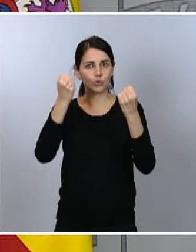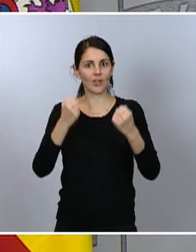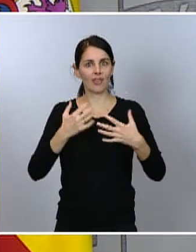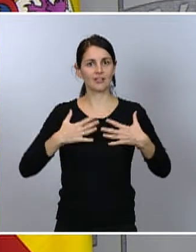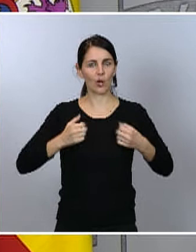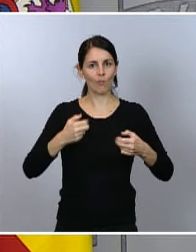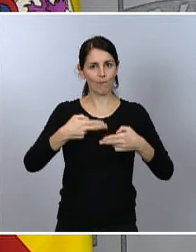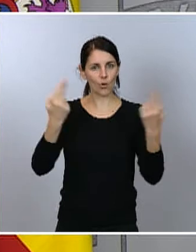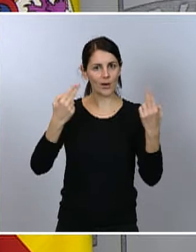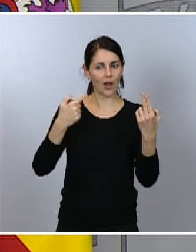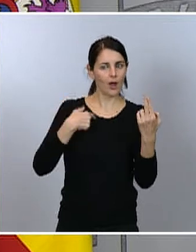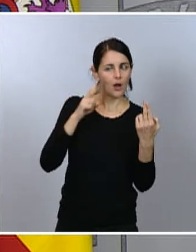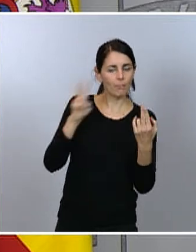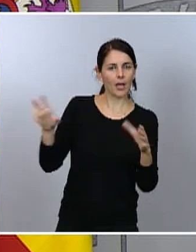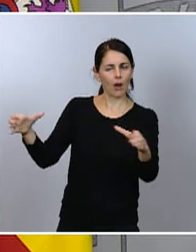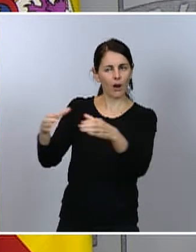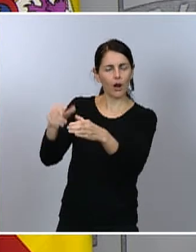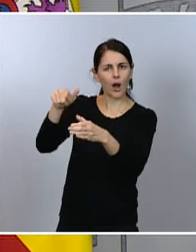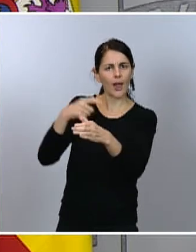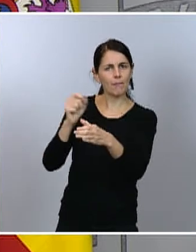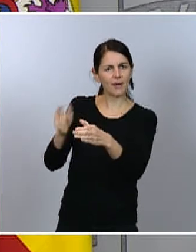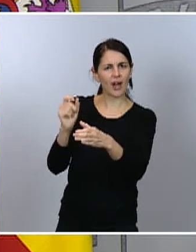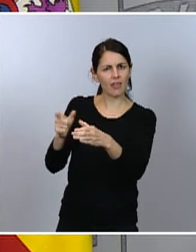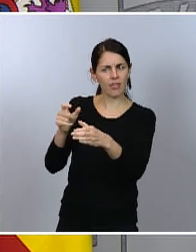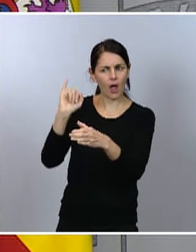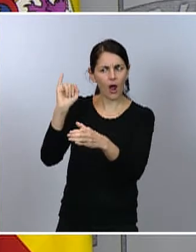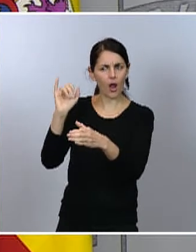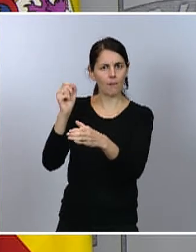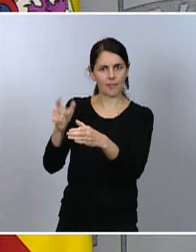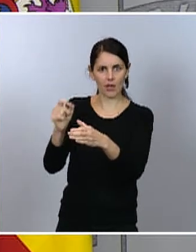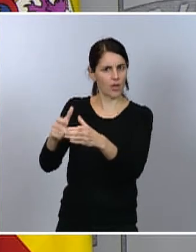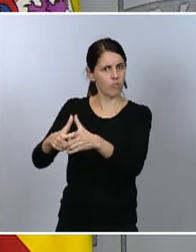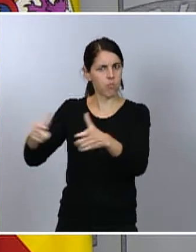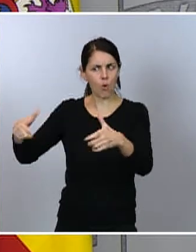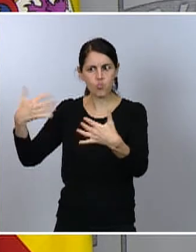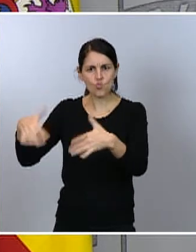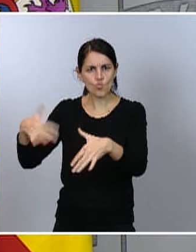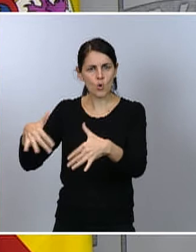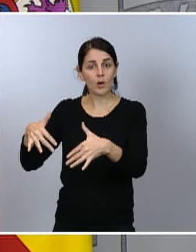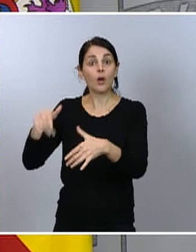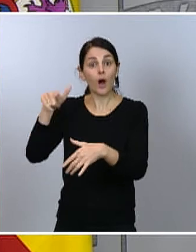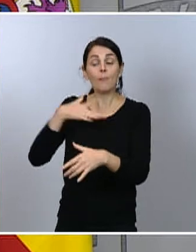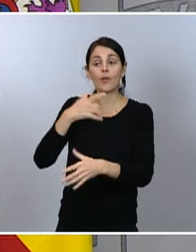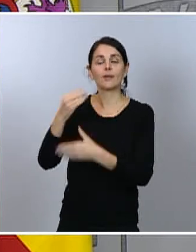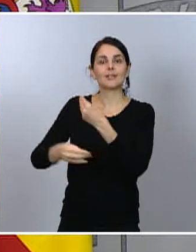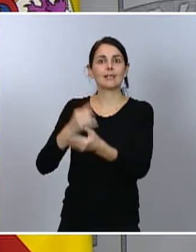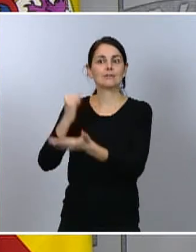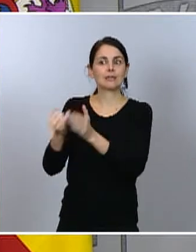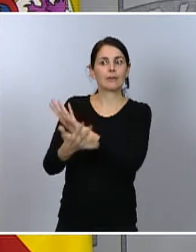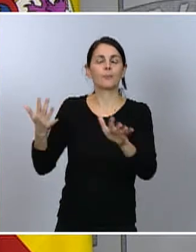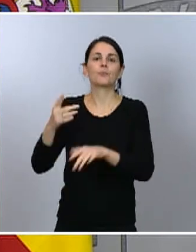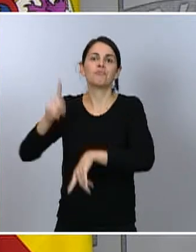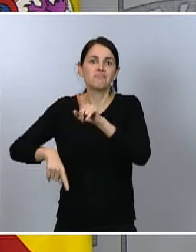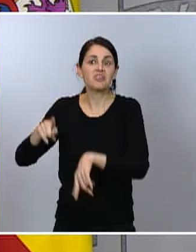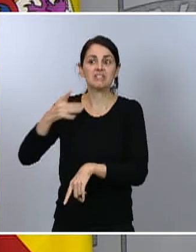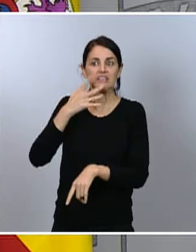esa población tan particular, en situaciones de alta prevalencia, son útiles. Y esto es ni más ni menos lo que está